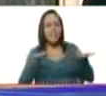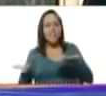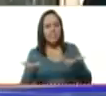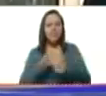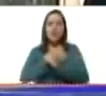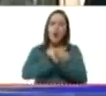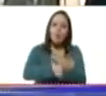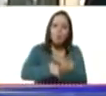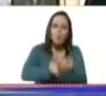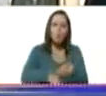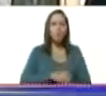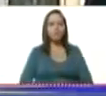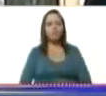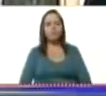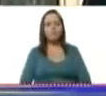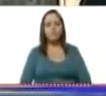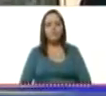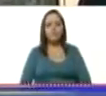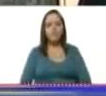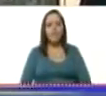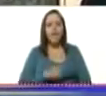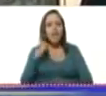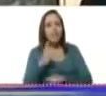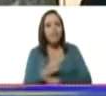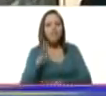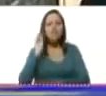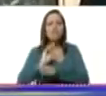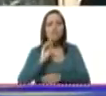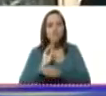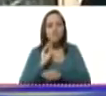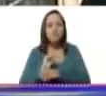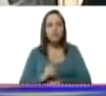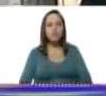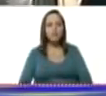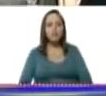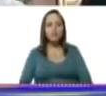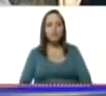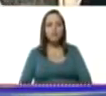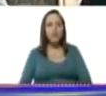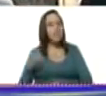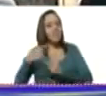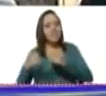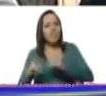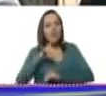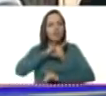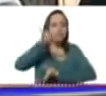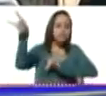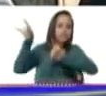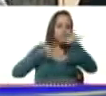cariño. Tenemos que mantener las rutas externas.